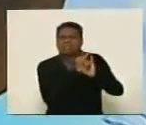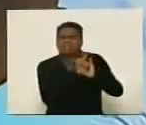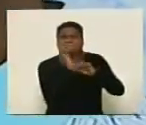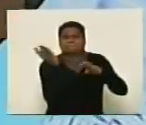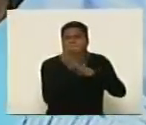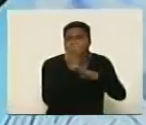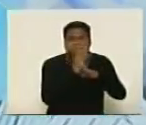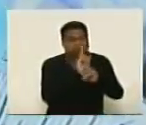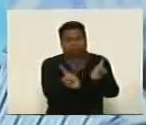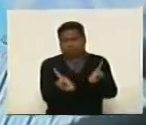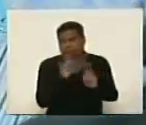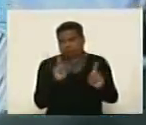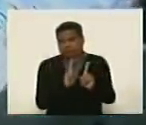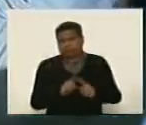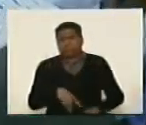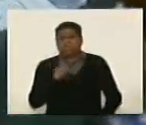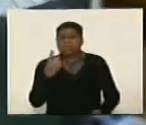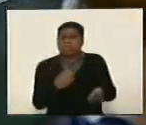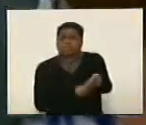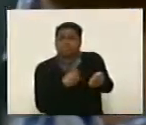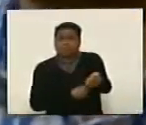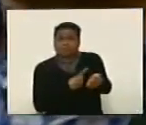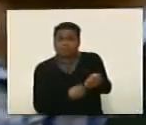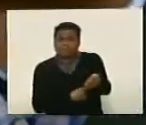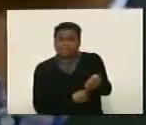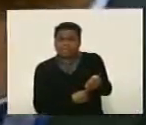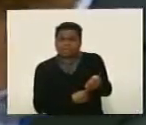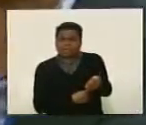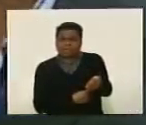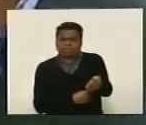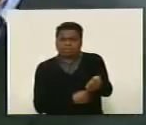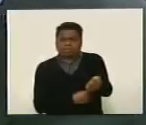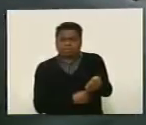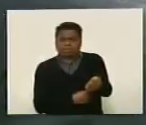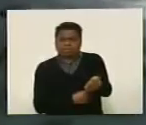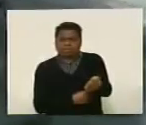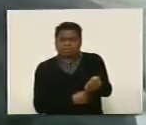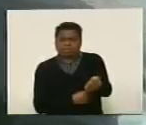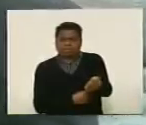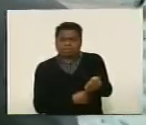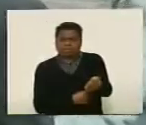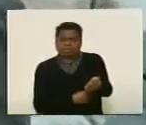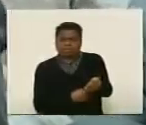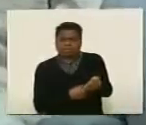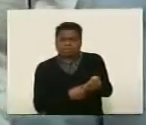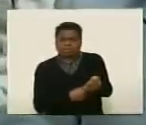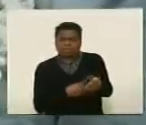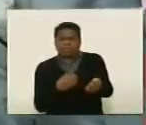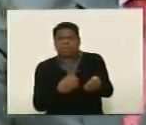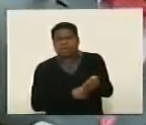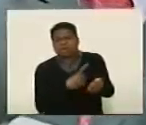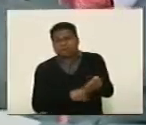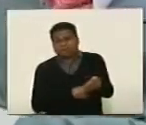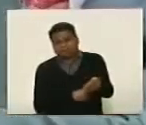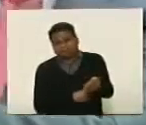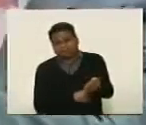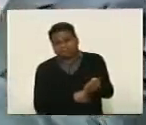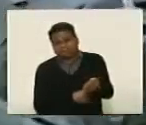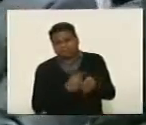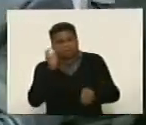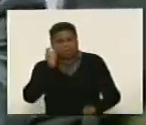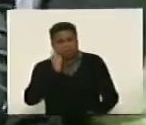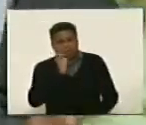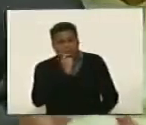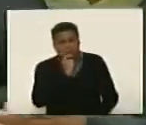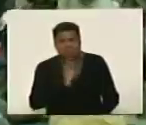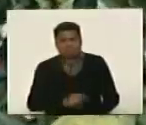de Cuba allí, y han resistido 60 años y se mantienen incólumes, firmes. Es decir, que ese